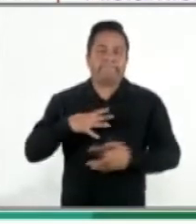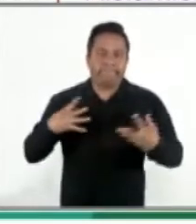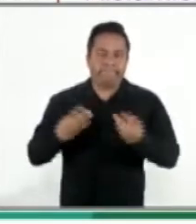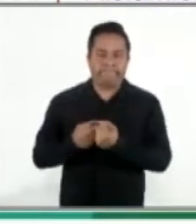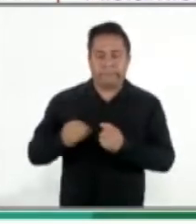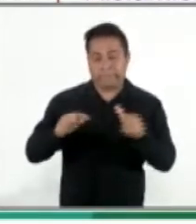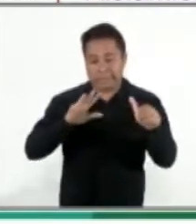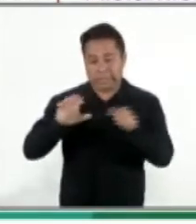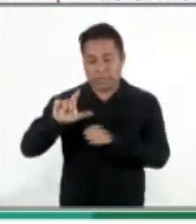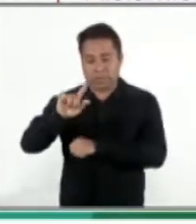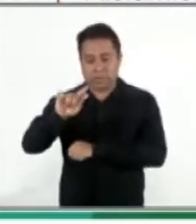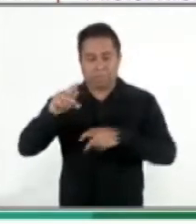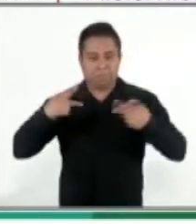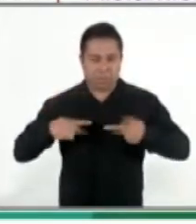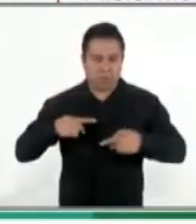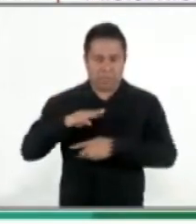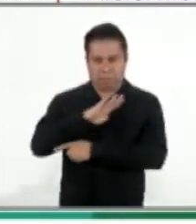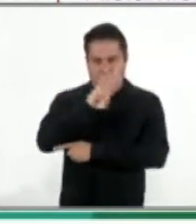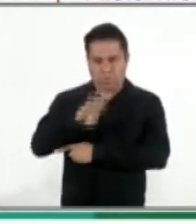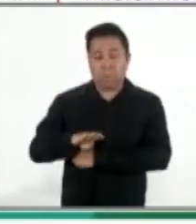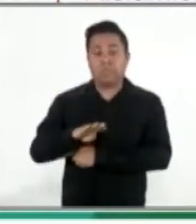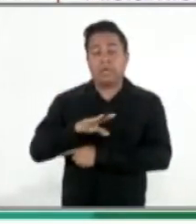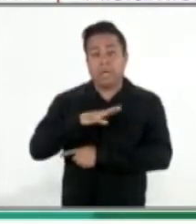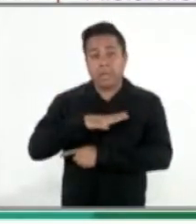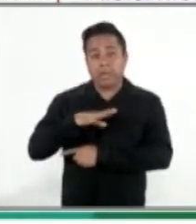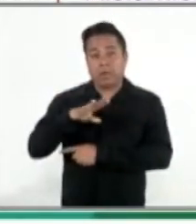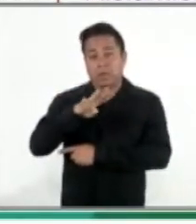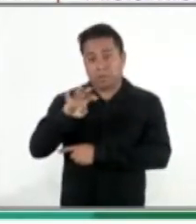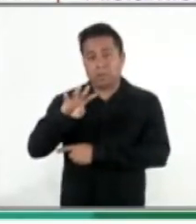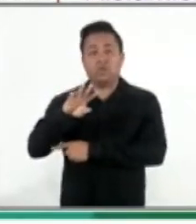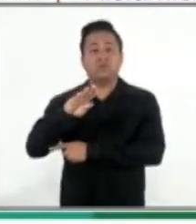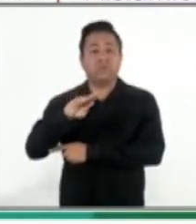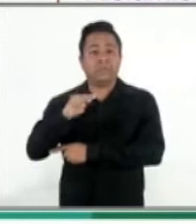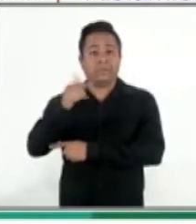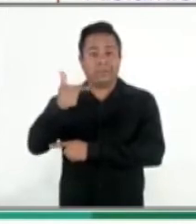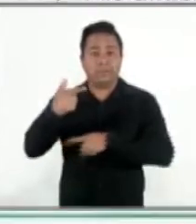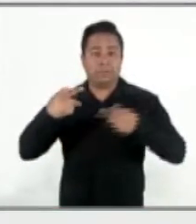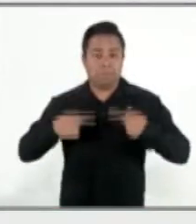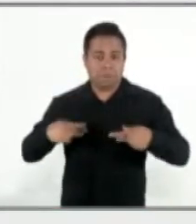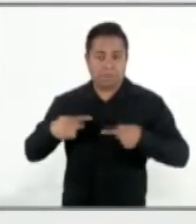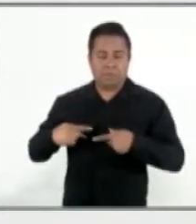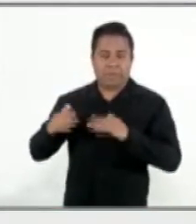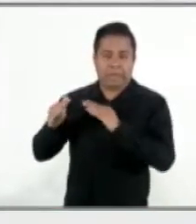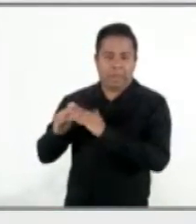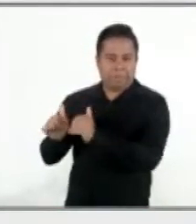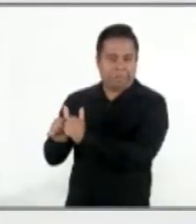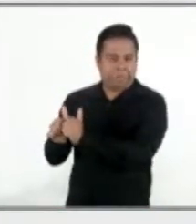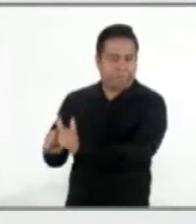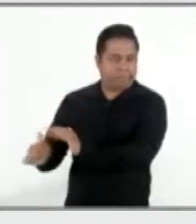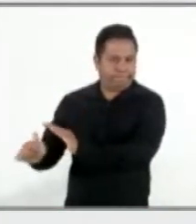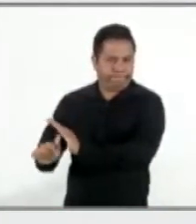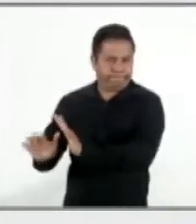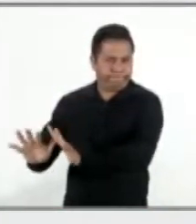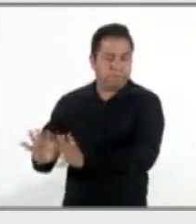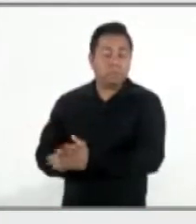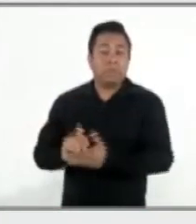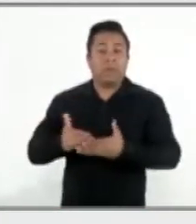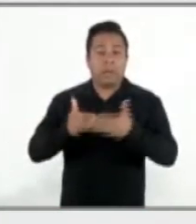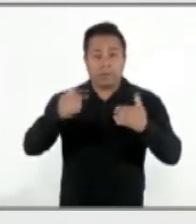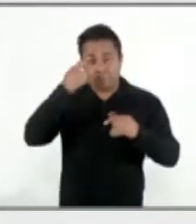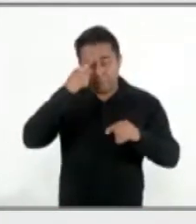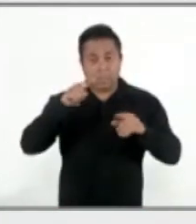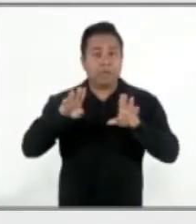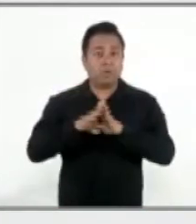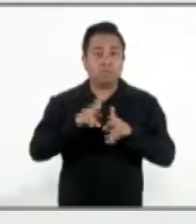defunciones y 497 casos en aislamiento en relación al panorama